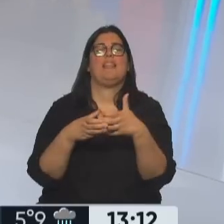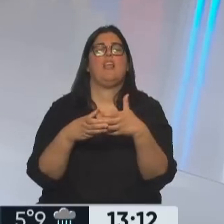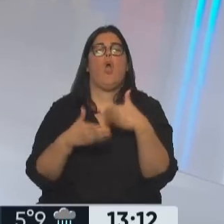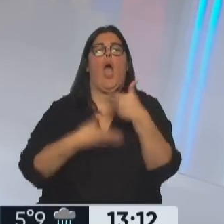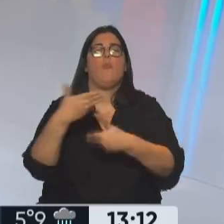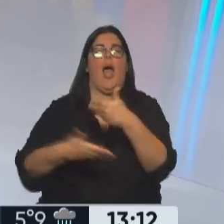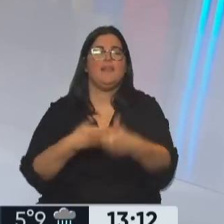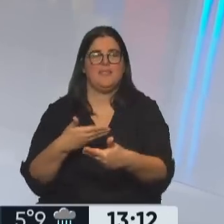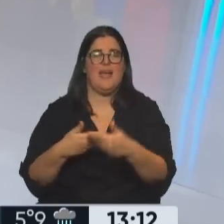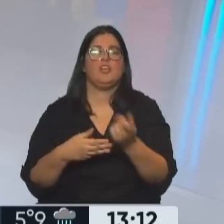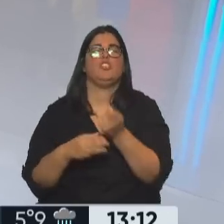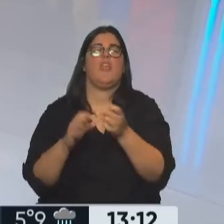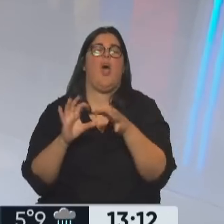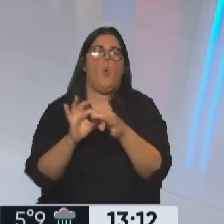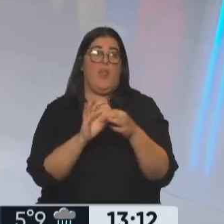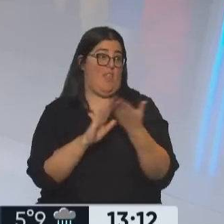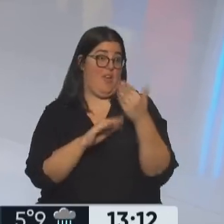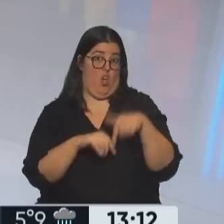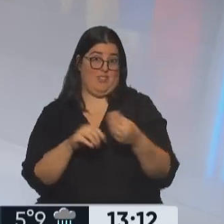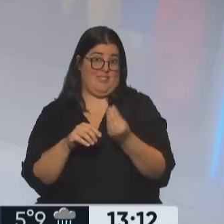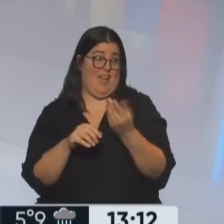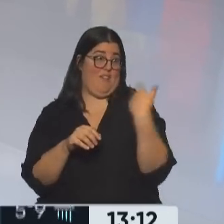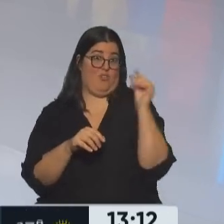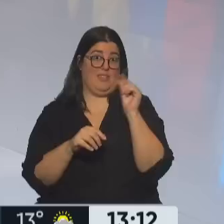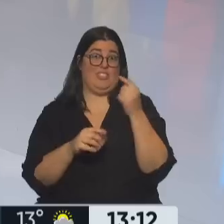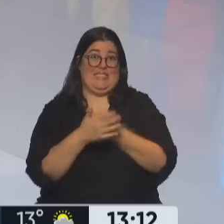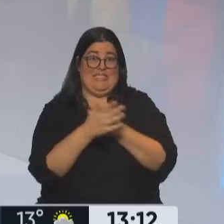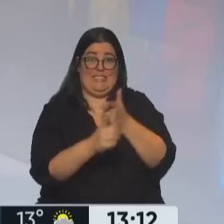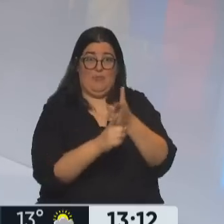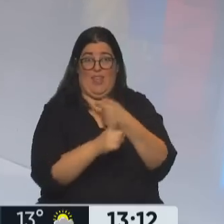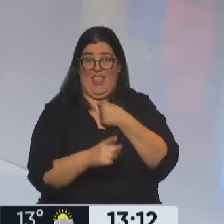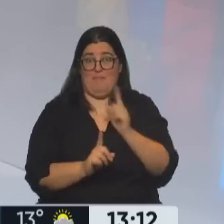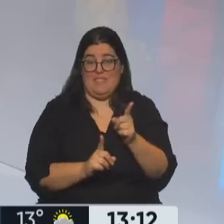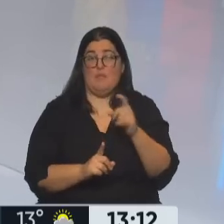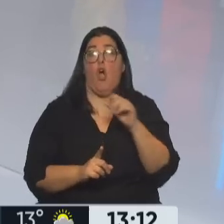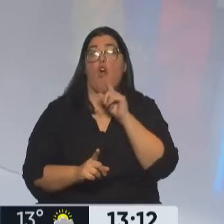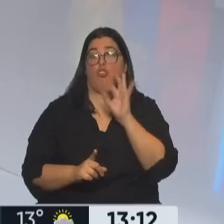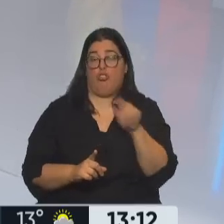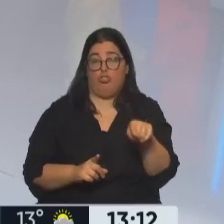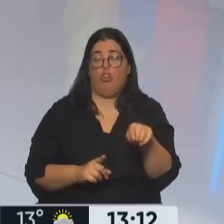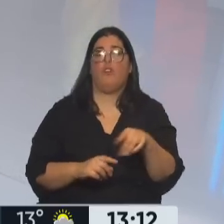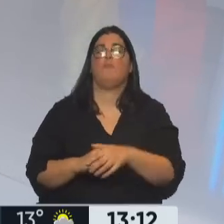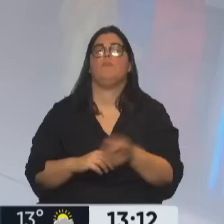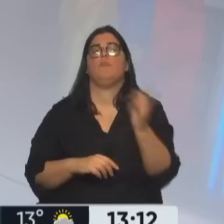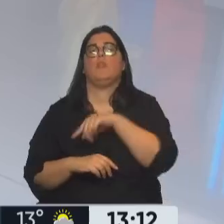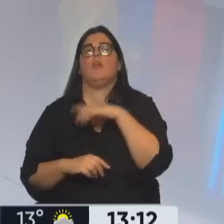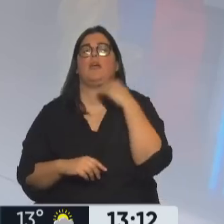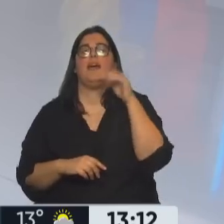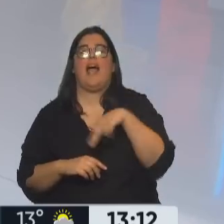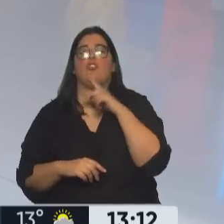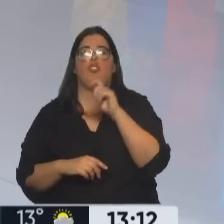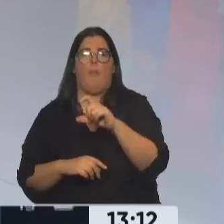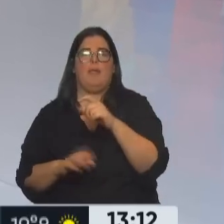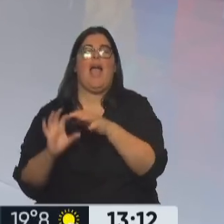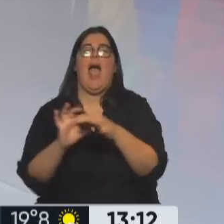Sociedad Unida, que acaba de sufrir un atentado este sábado. Por suerte no hay que lamentar víctimas. Juan Topic, allí está Alianza para un